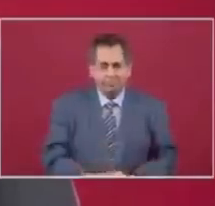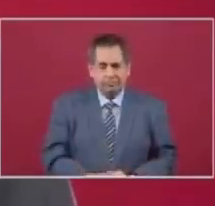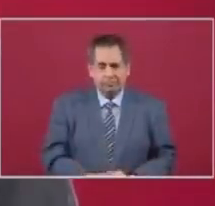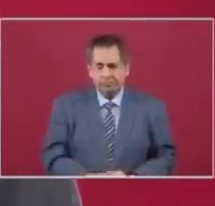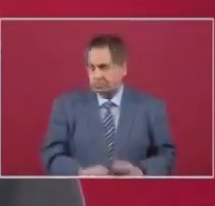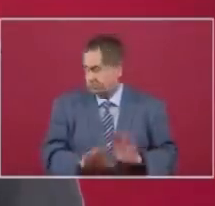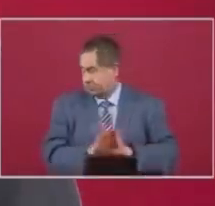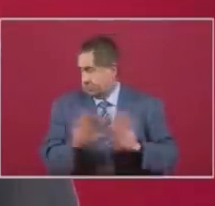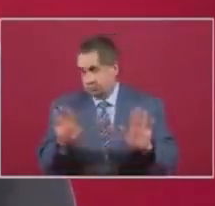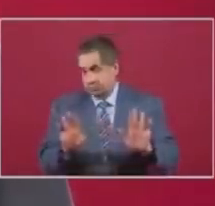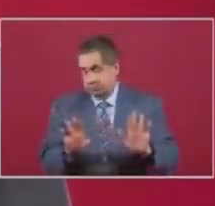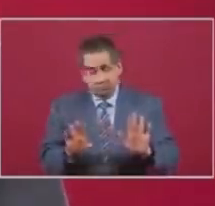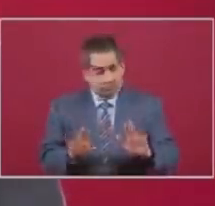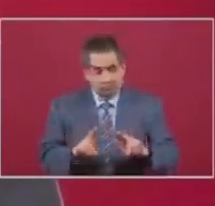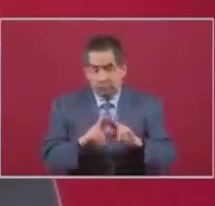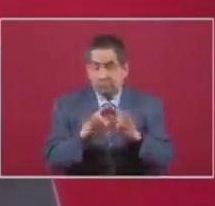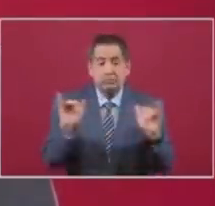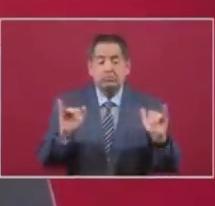mucho menos